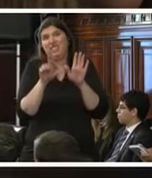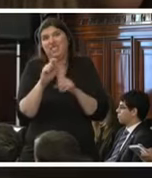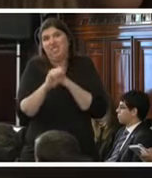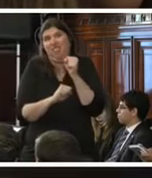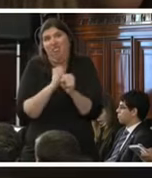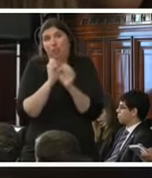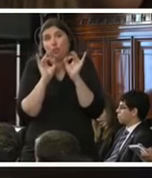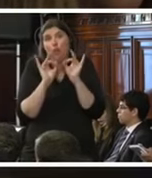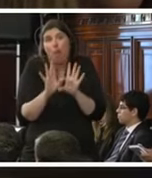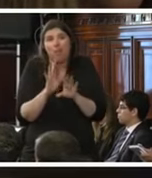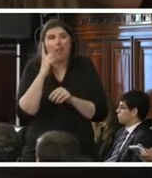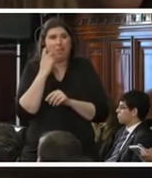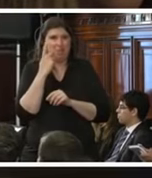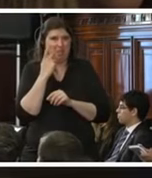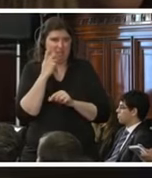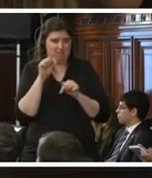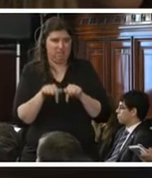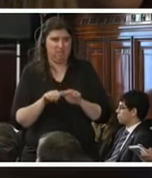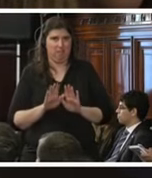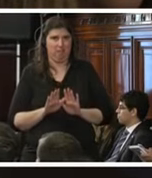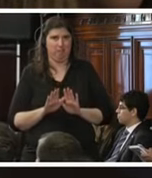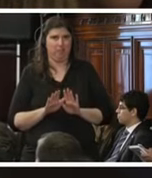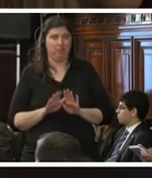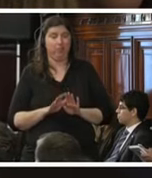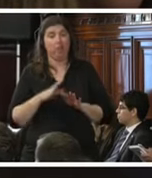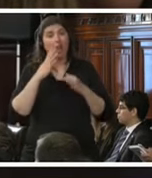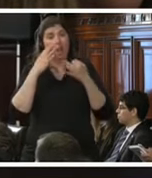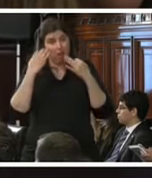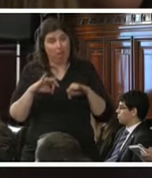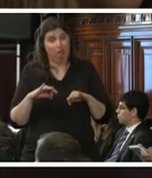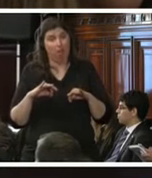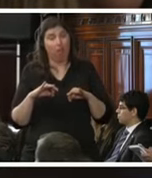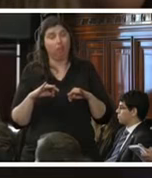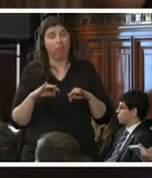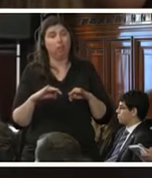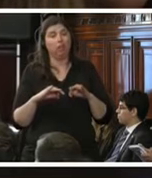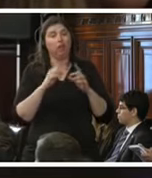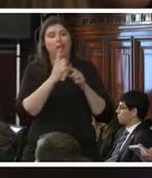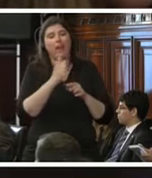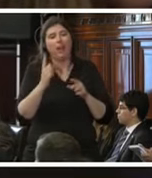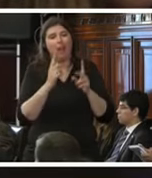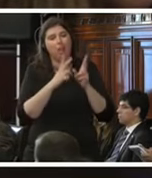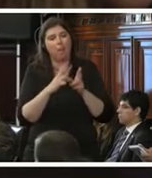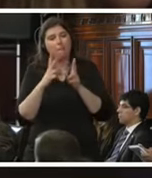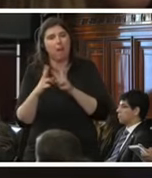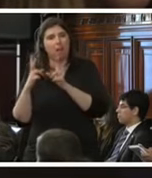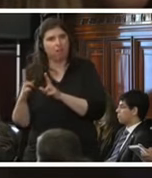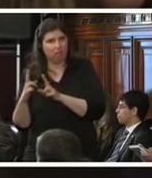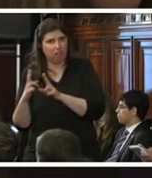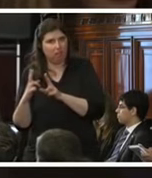esto. Lo real y concreto, que cada parte de la relación procesal tiene una